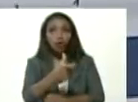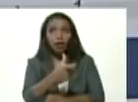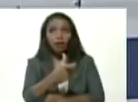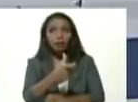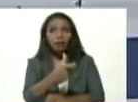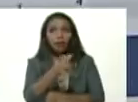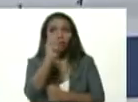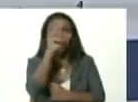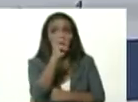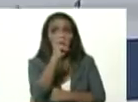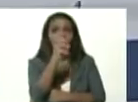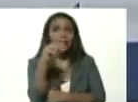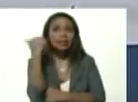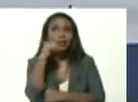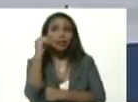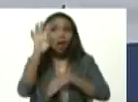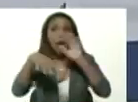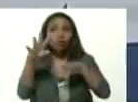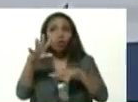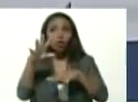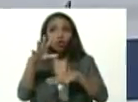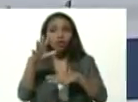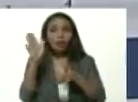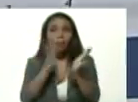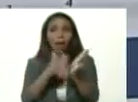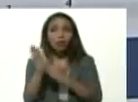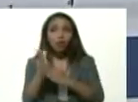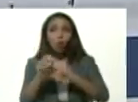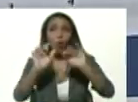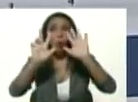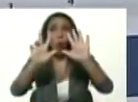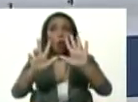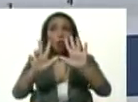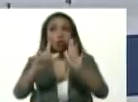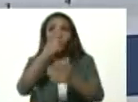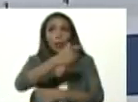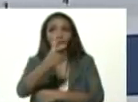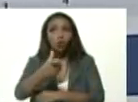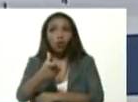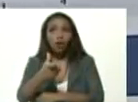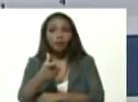Viernes, ¿verdad? Sábado 14 de marzo detectamos 8 casos.